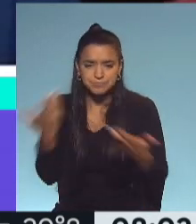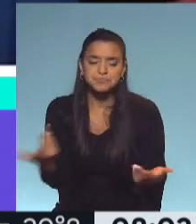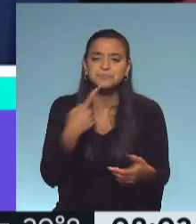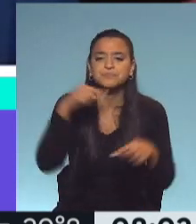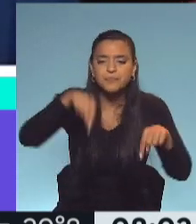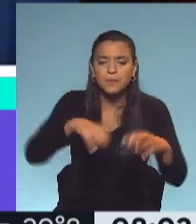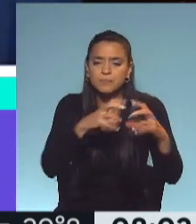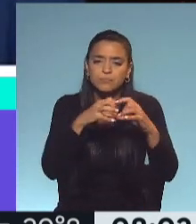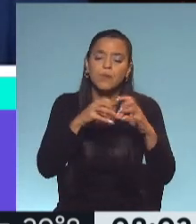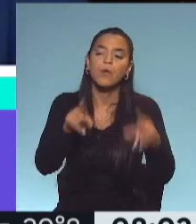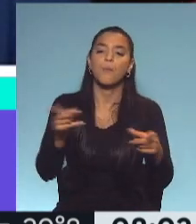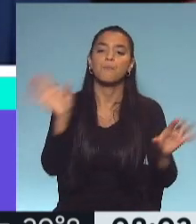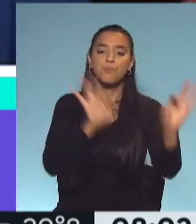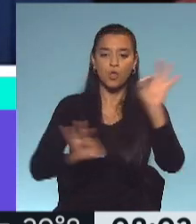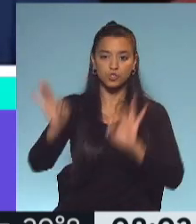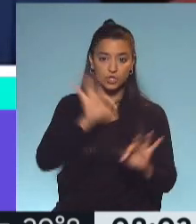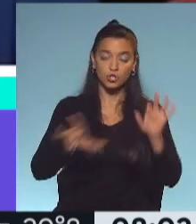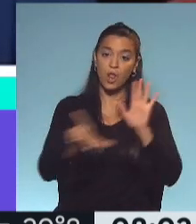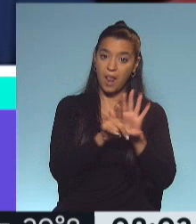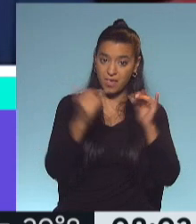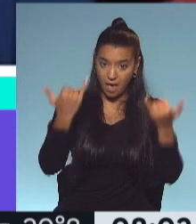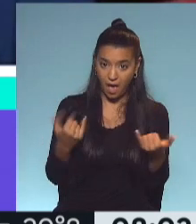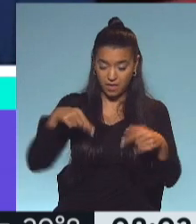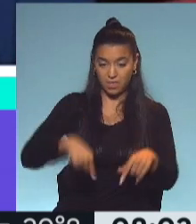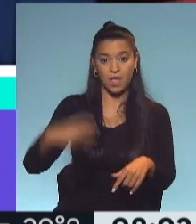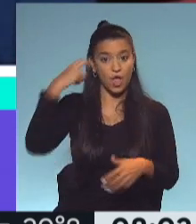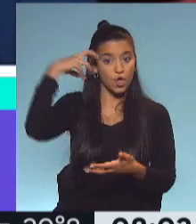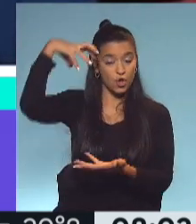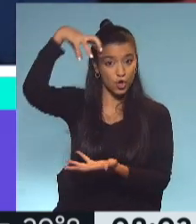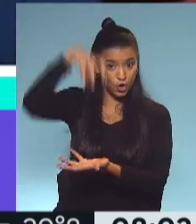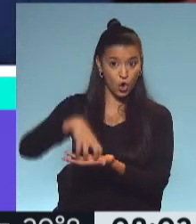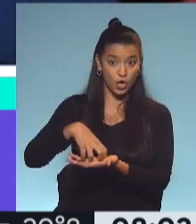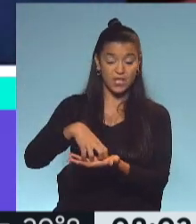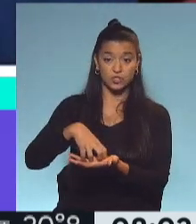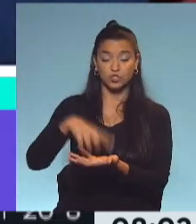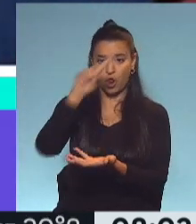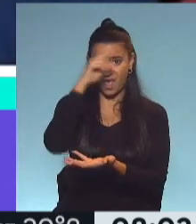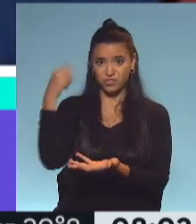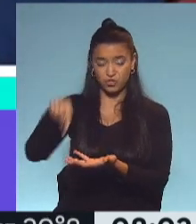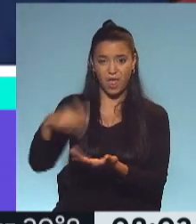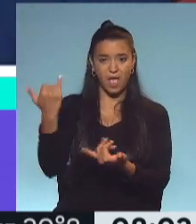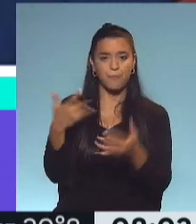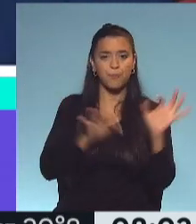un proyecto de ley también en el Congreso para